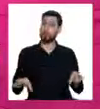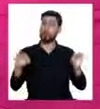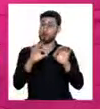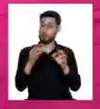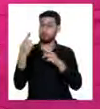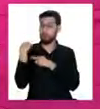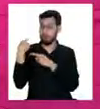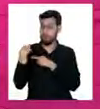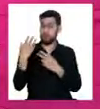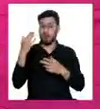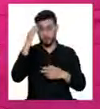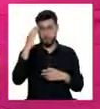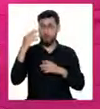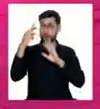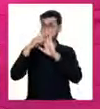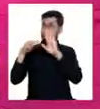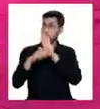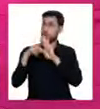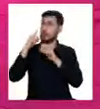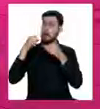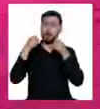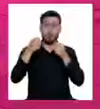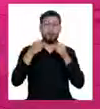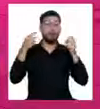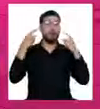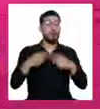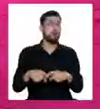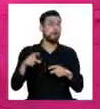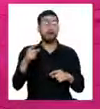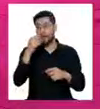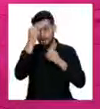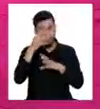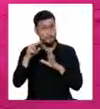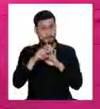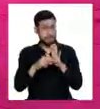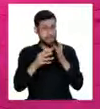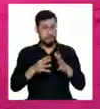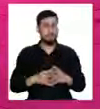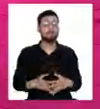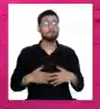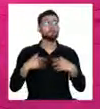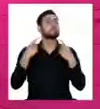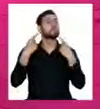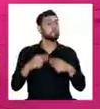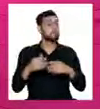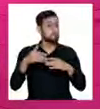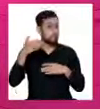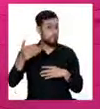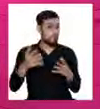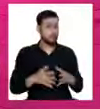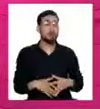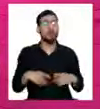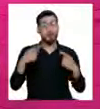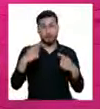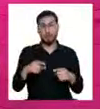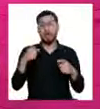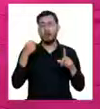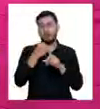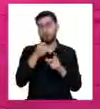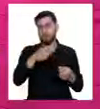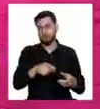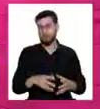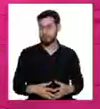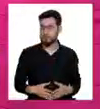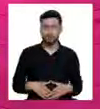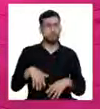la importancia de saber las normas de tránsito y las consecuencias de no acatar las normas, lo que puedes hacer principalmente, que es ocasionar accidentes de